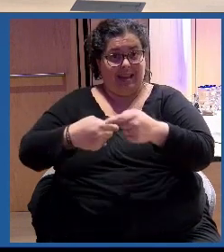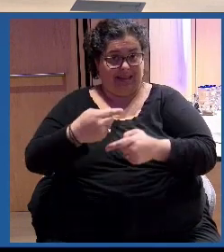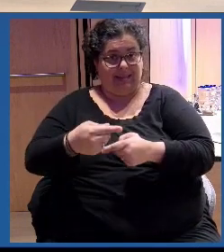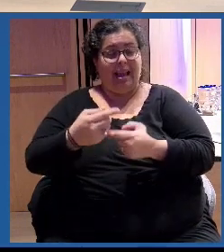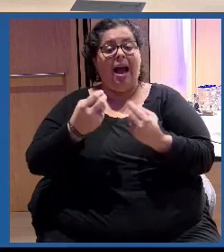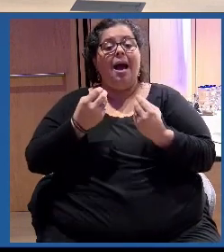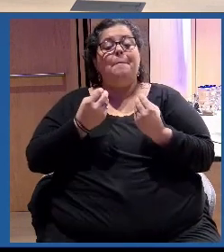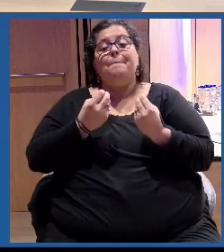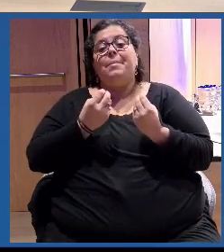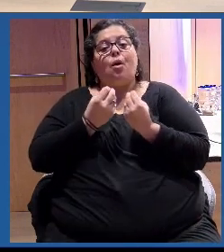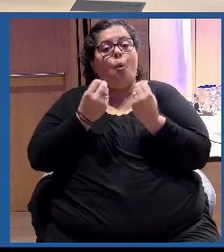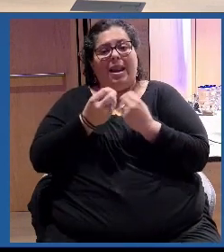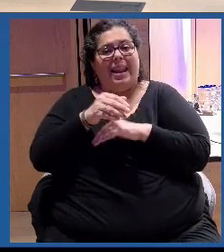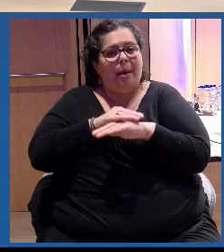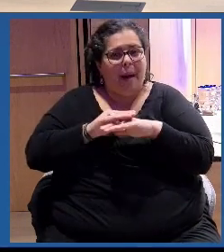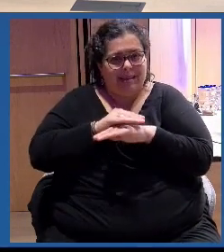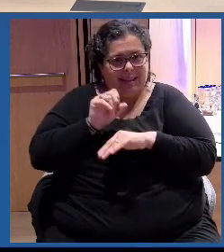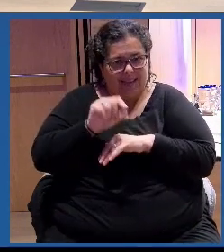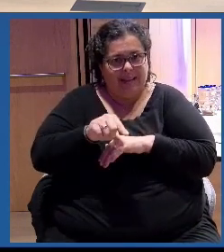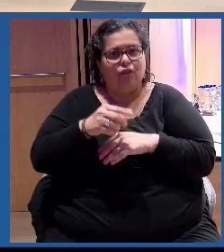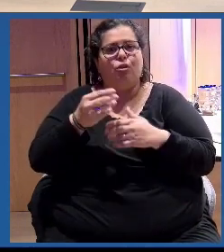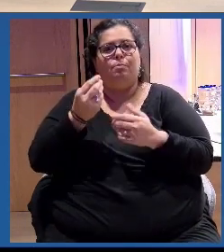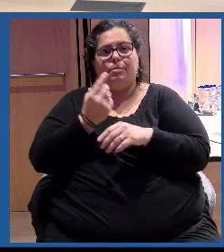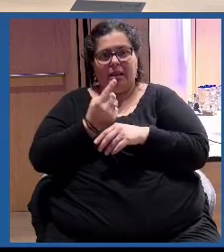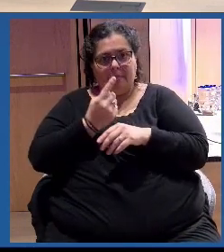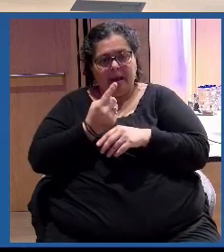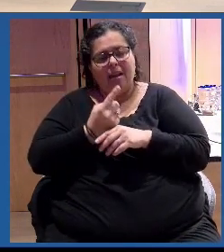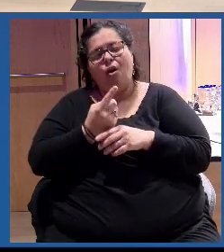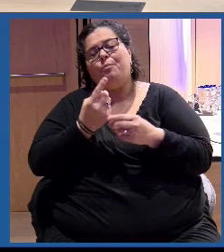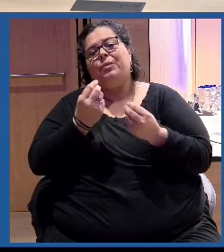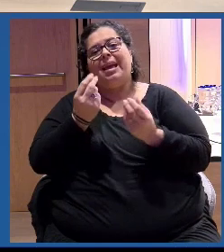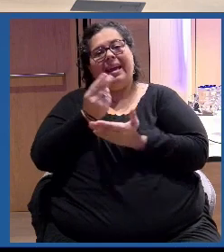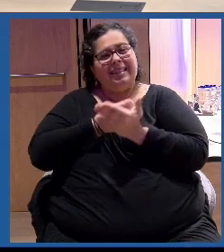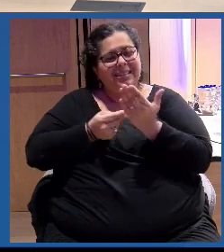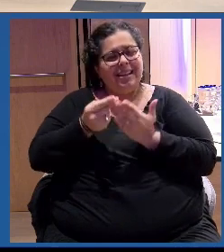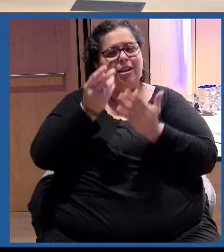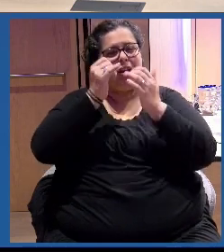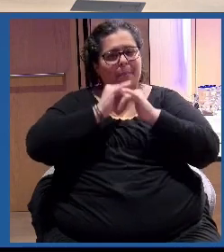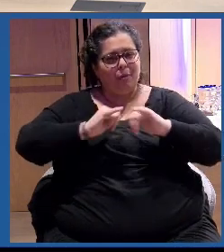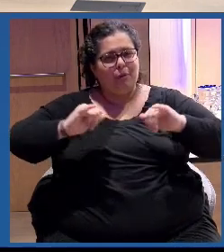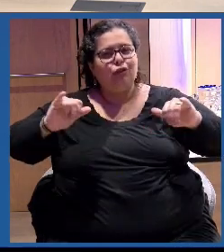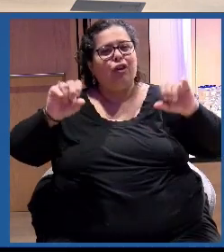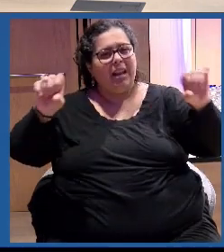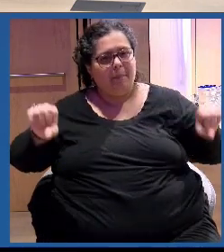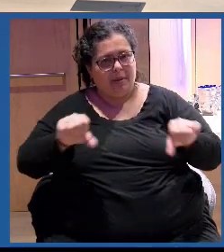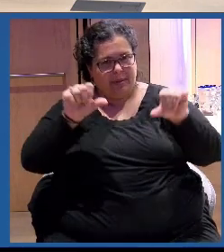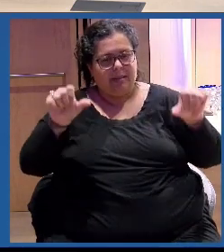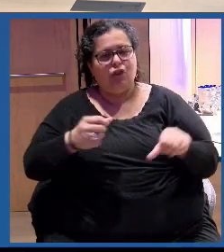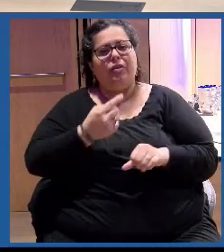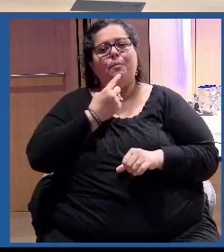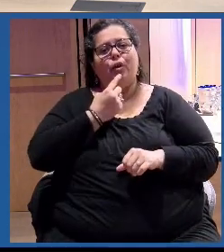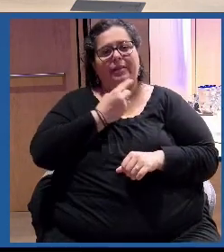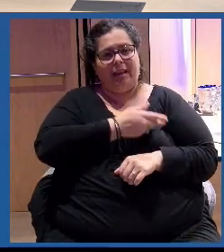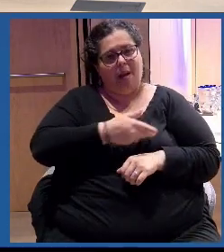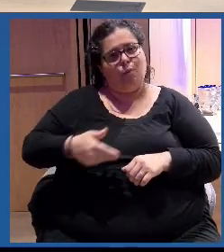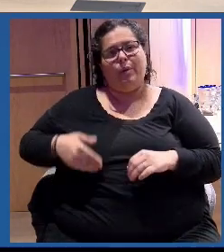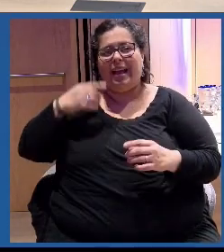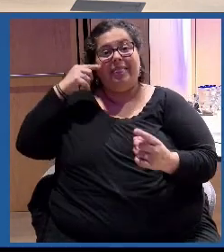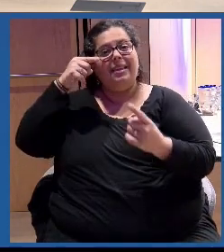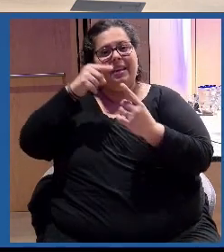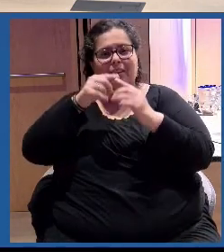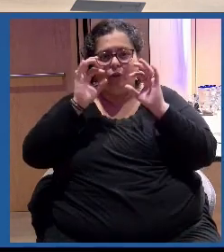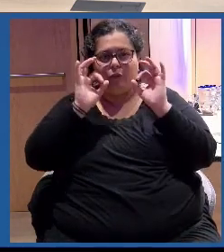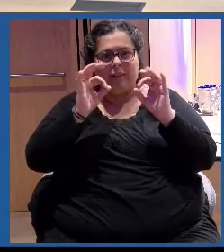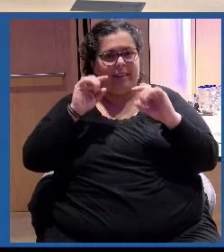base de el diseño, la promoción, la implementación de políticas públicas dirigidas a este sector